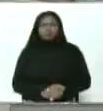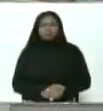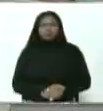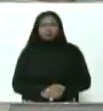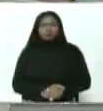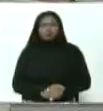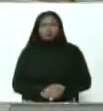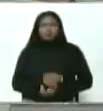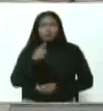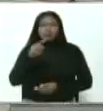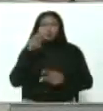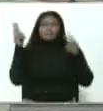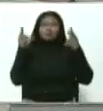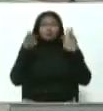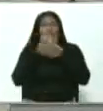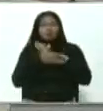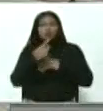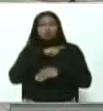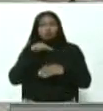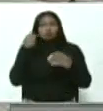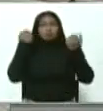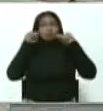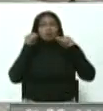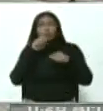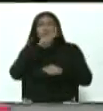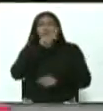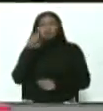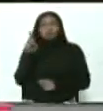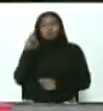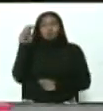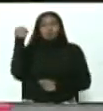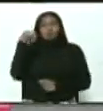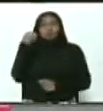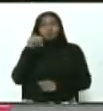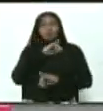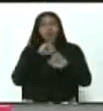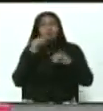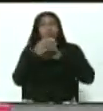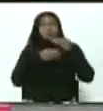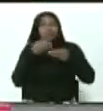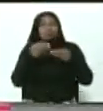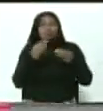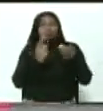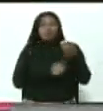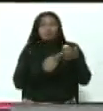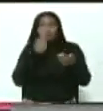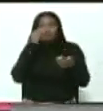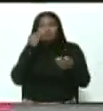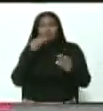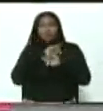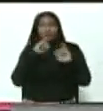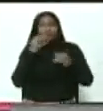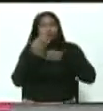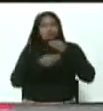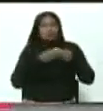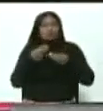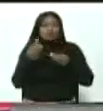Y es la victoria que tenemos preparada para el 21 de noviembre. Ya hicimos, hermanos y hermanas, lo que había que